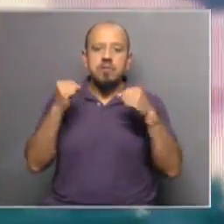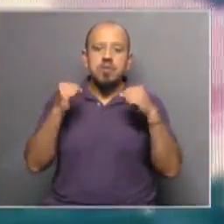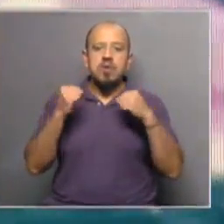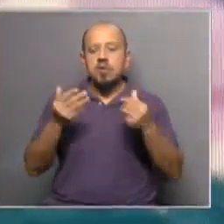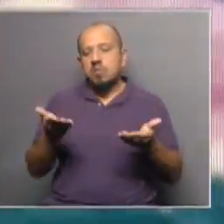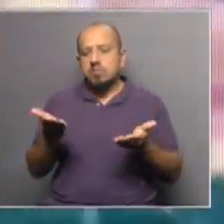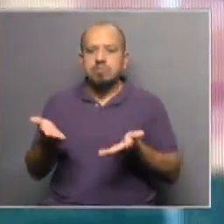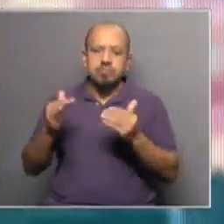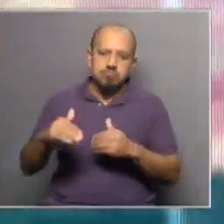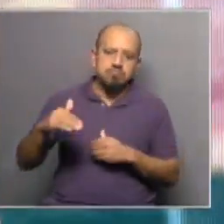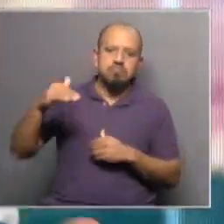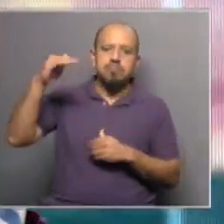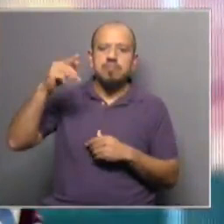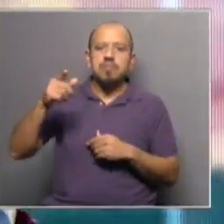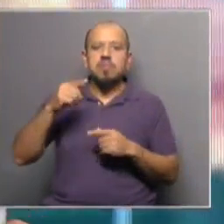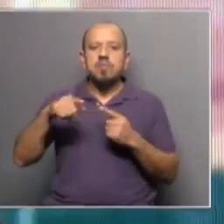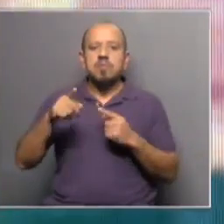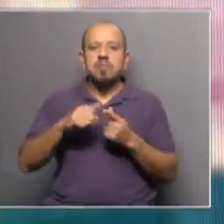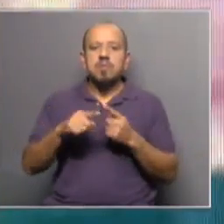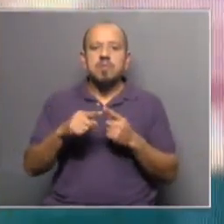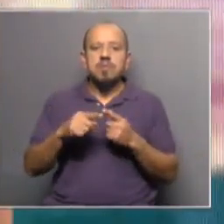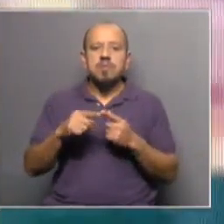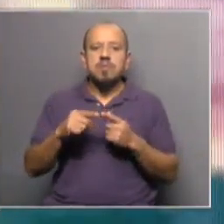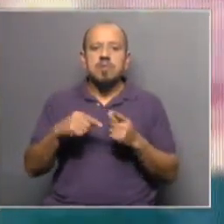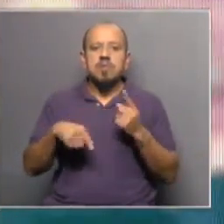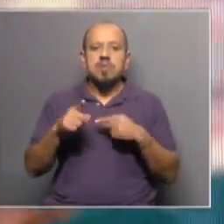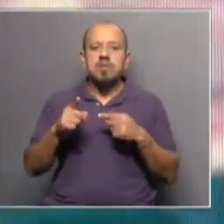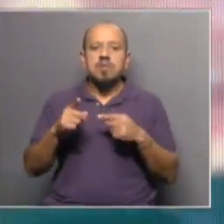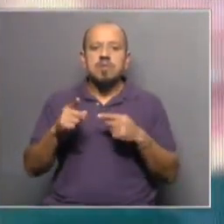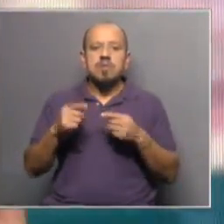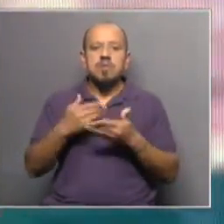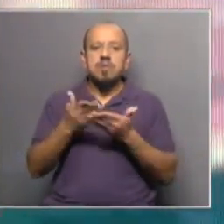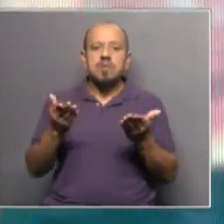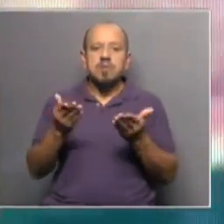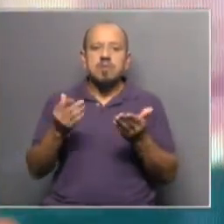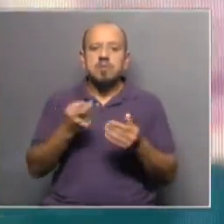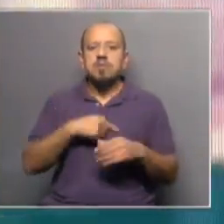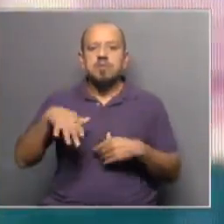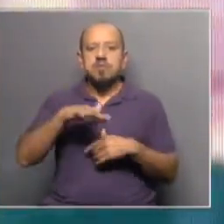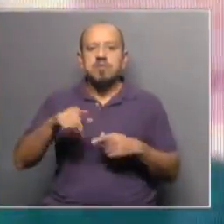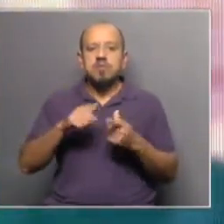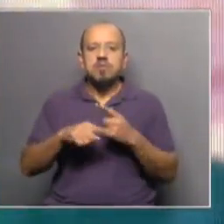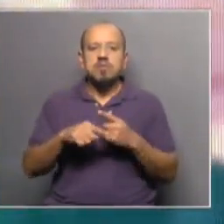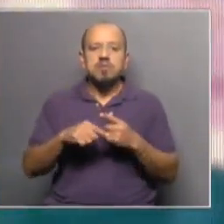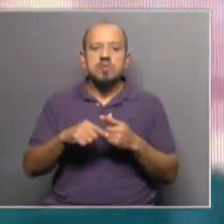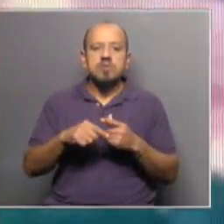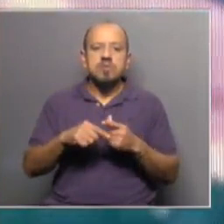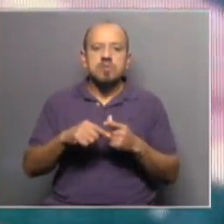el deporte como espectáculo, mm, pero también como espectáculo de masas en una sociedad contemporánea que tiene muchas cuestiones